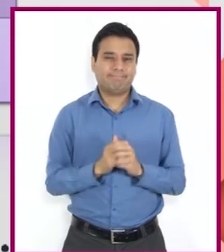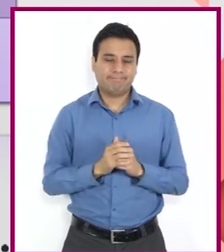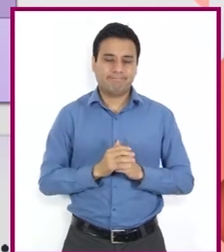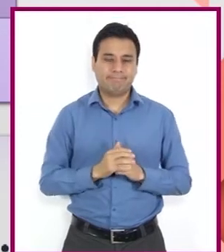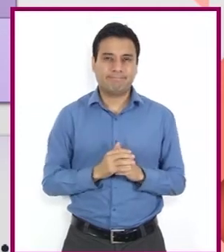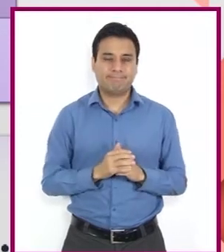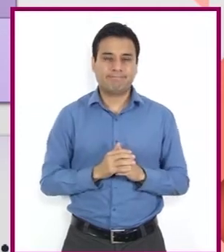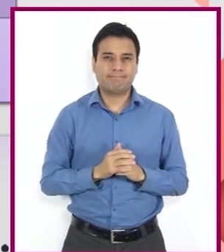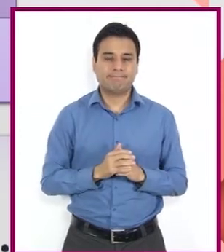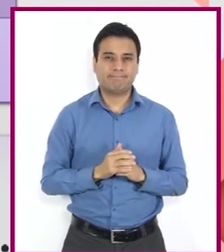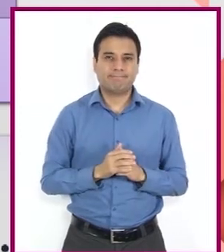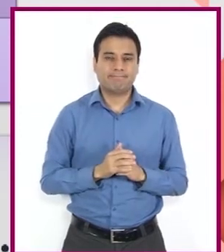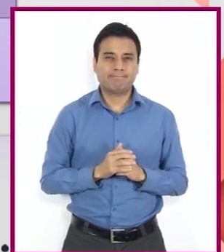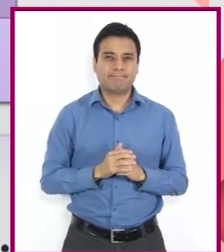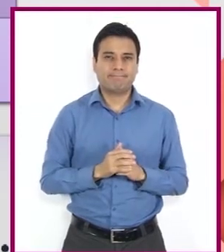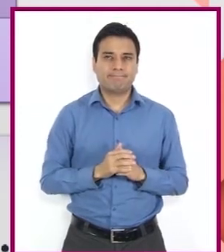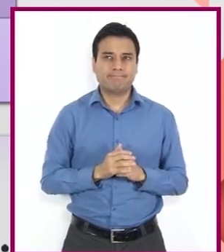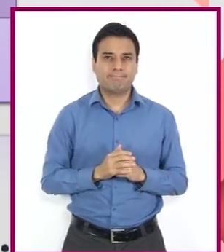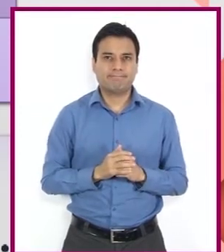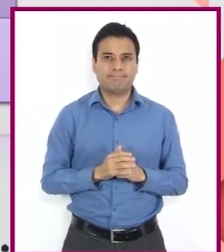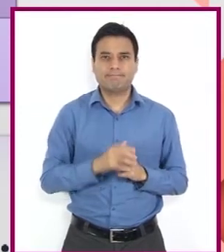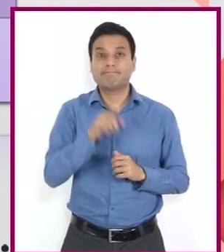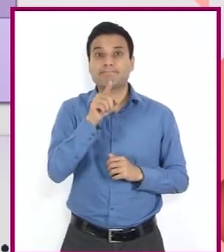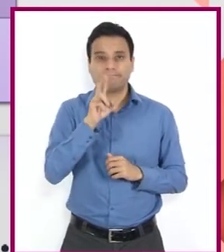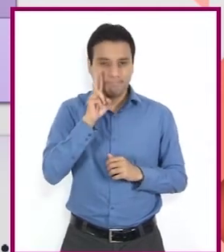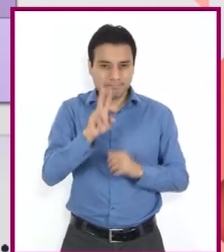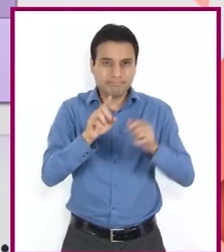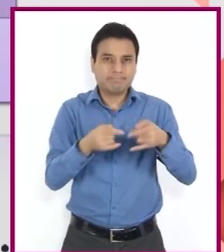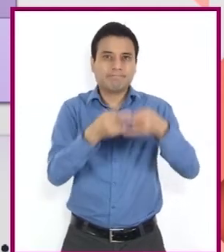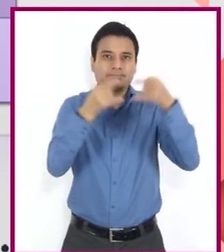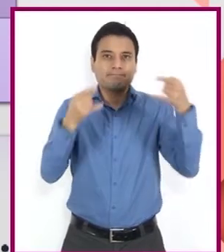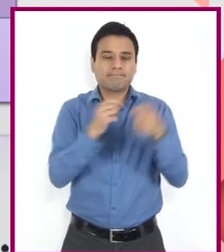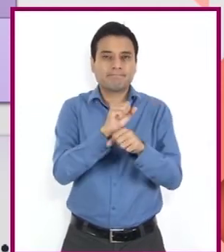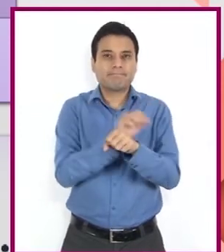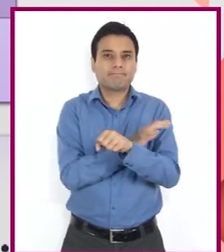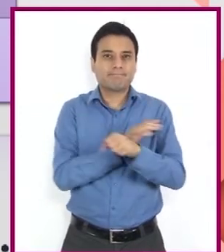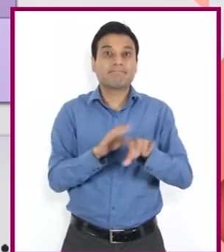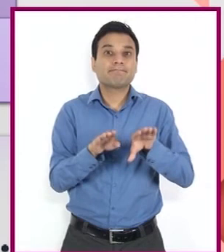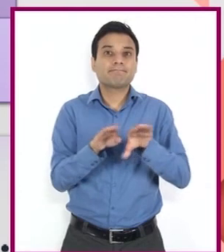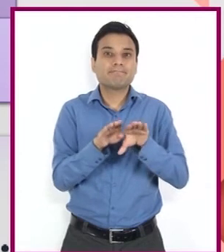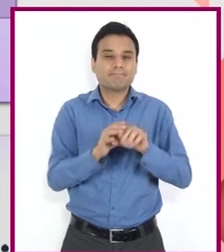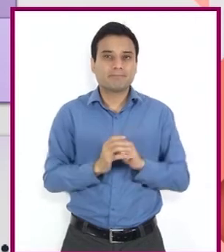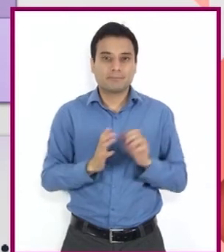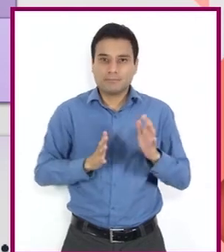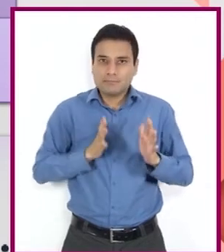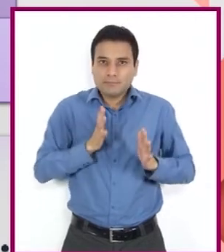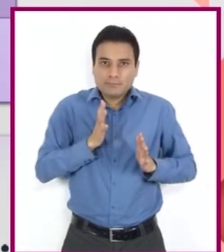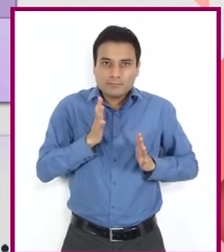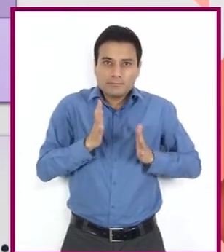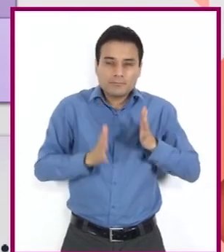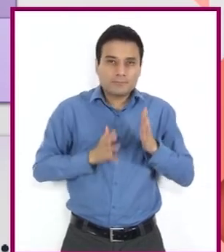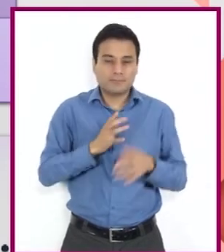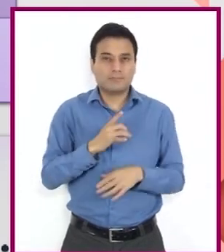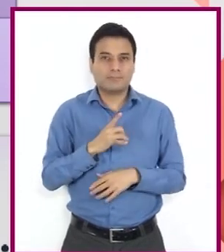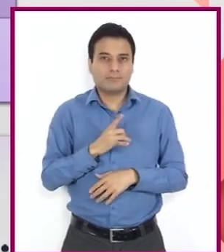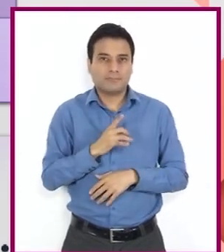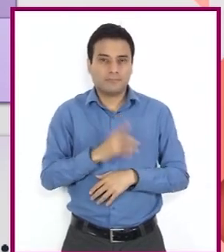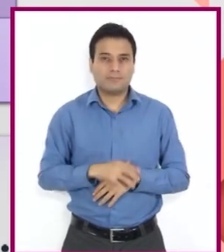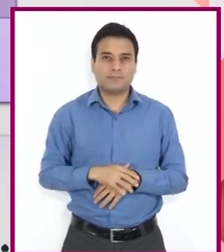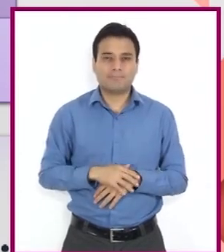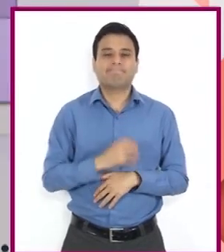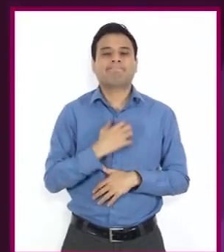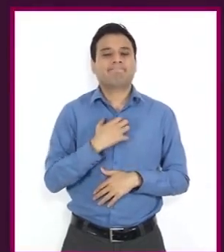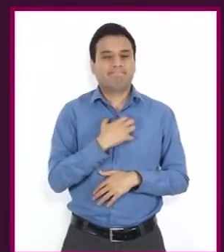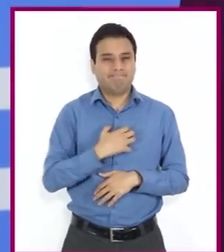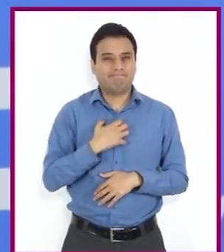él. ¿Qué emociones provoca la historieta? Suspenso, miedo,